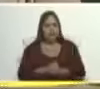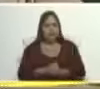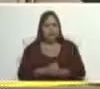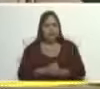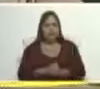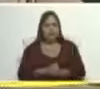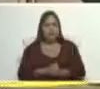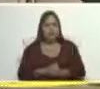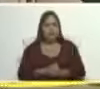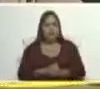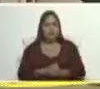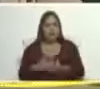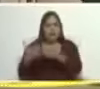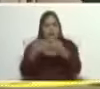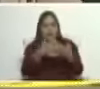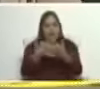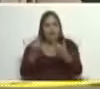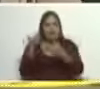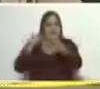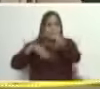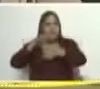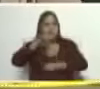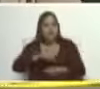de muchas batallas.